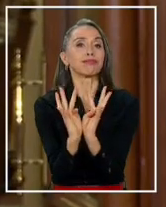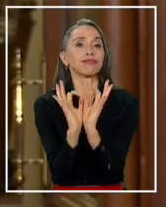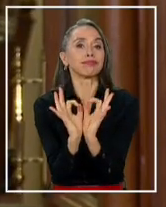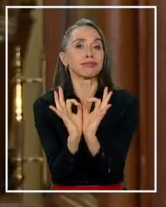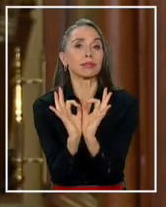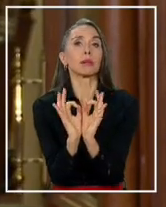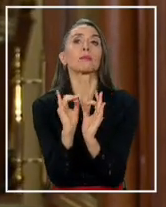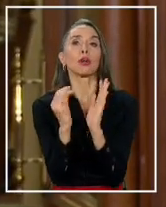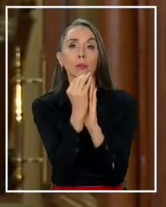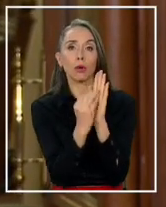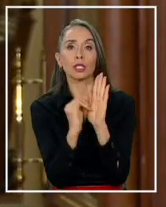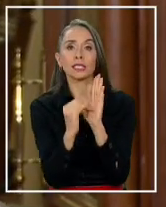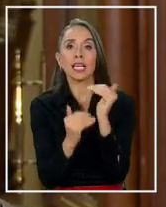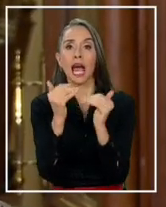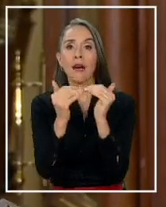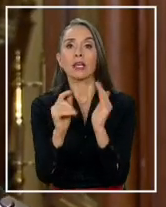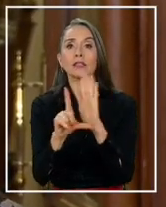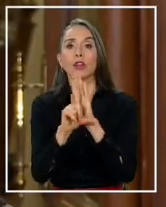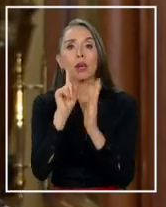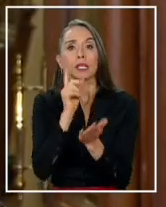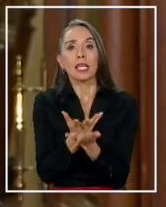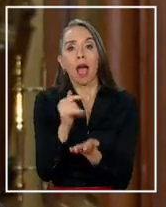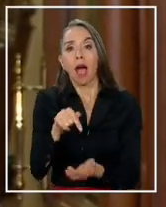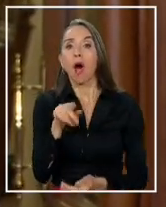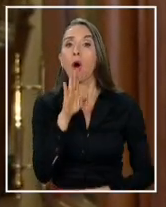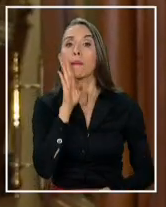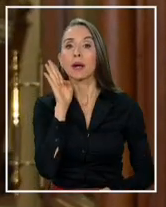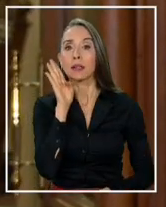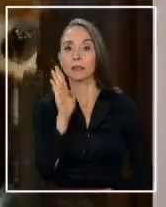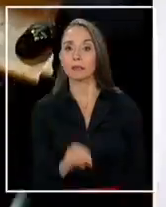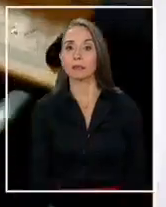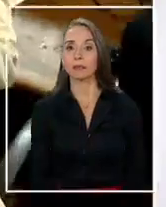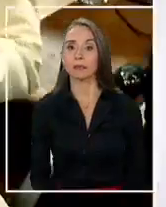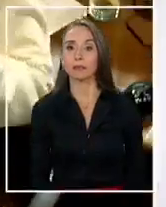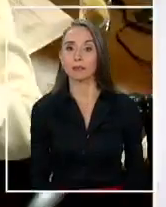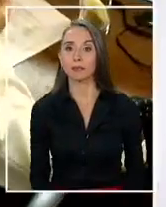un avance en relación con la legislación vigente.